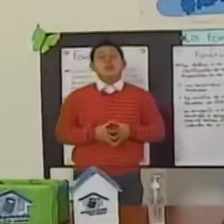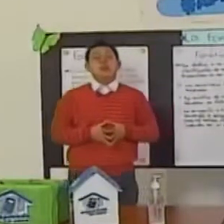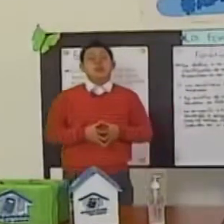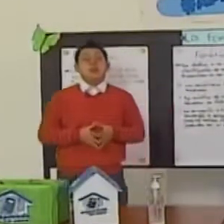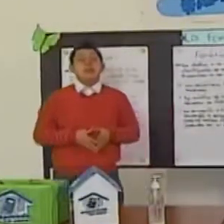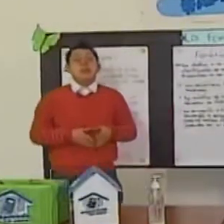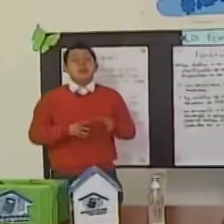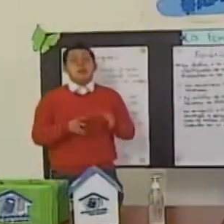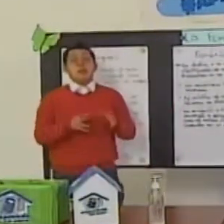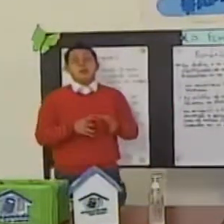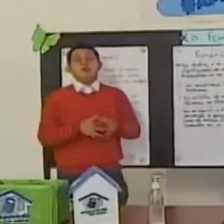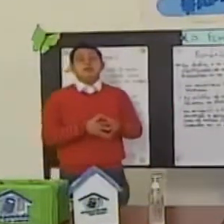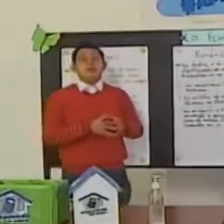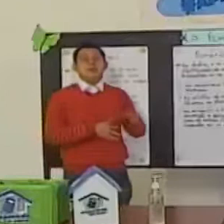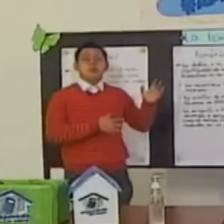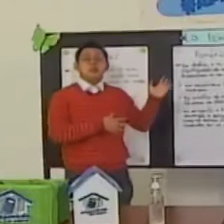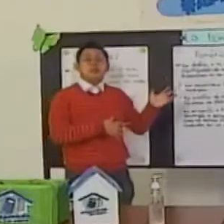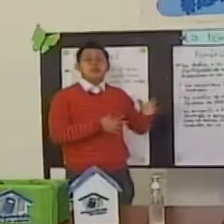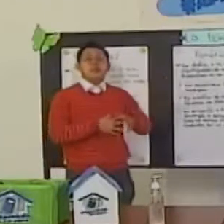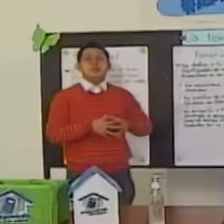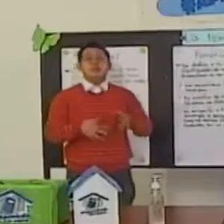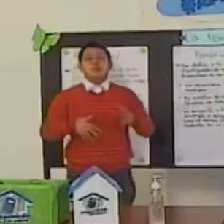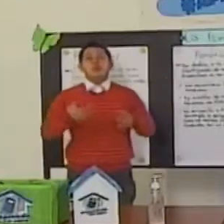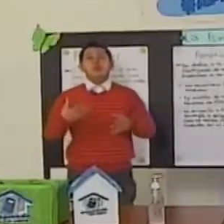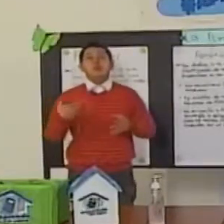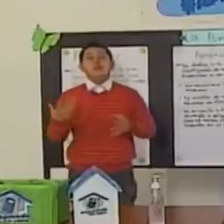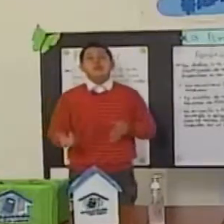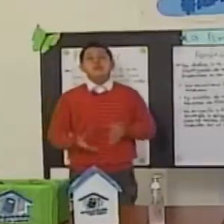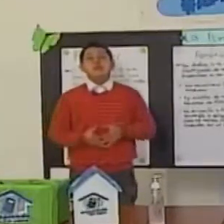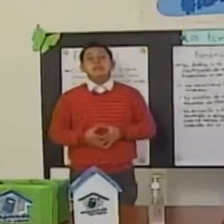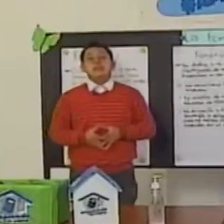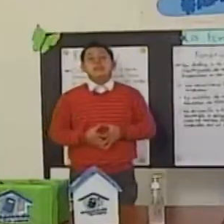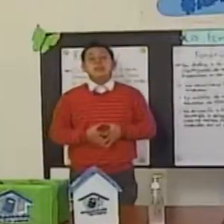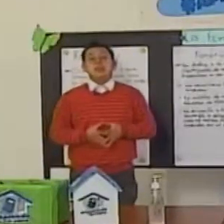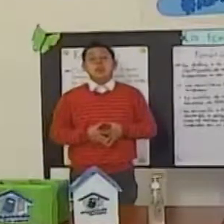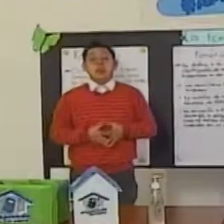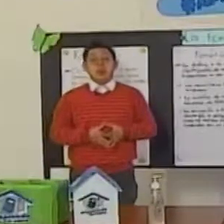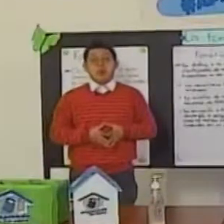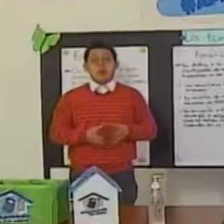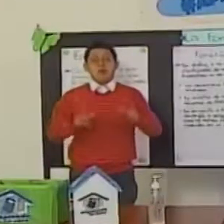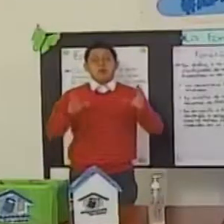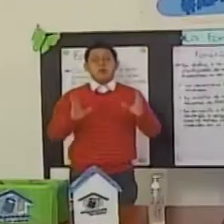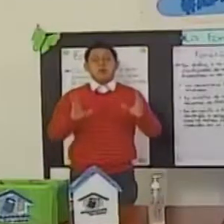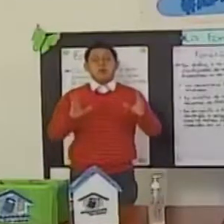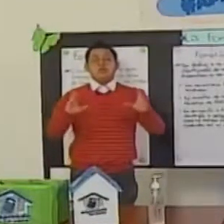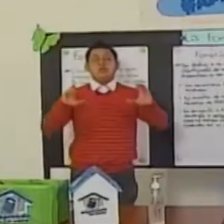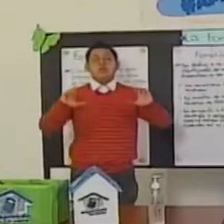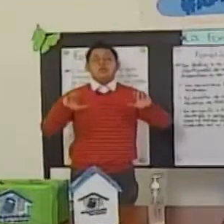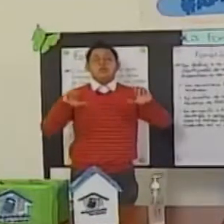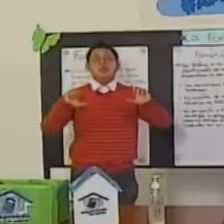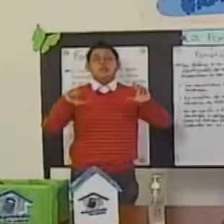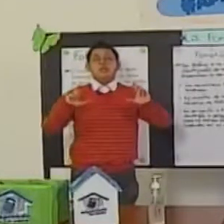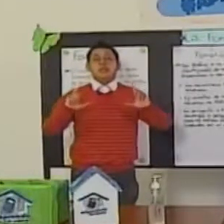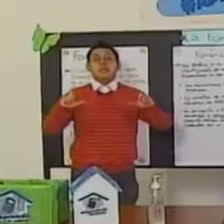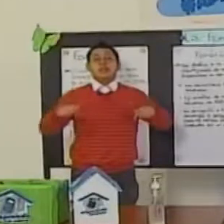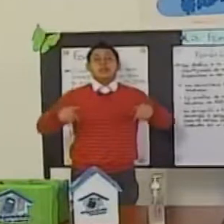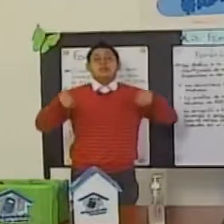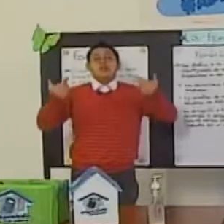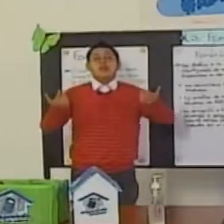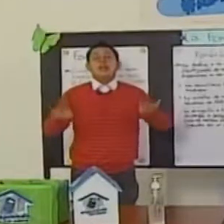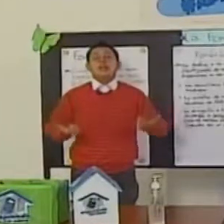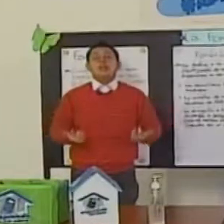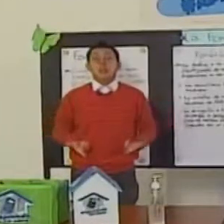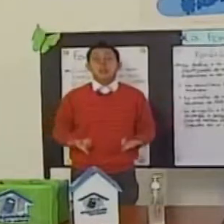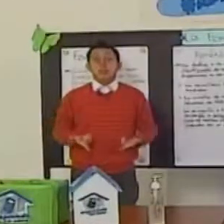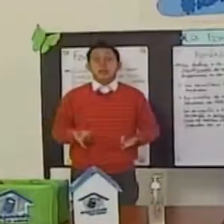la fonología la podemos visualizar como otro nivel científico de la lengua. Por supuesto, lo vamos a adentrar dentro